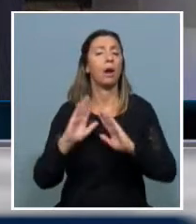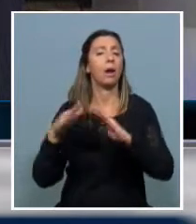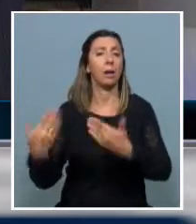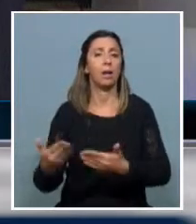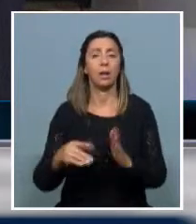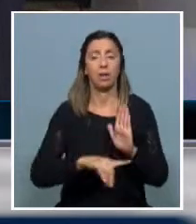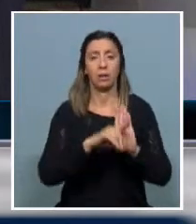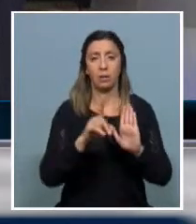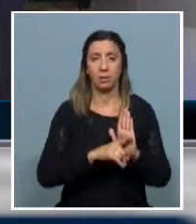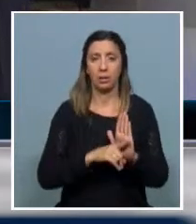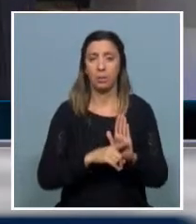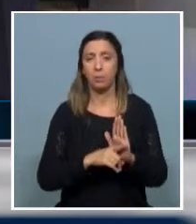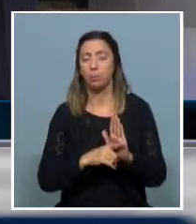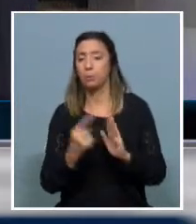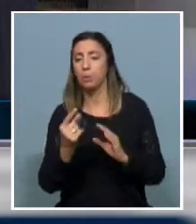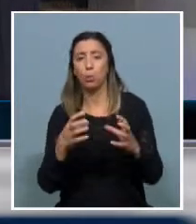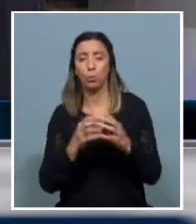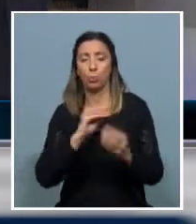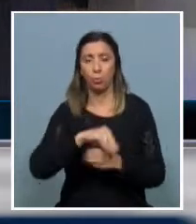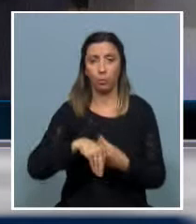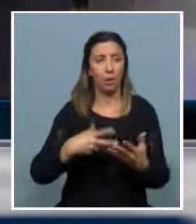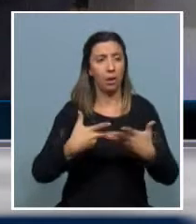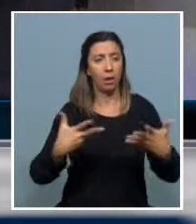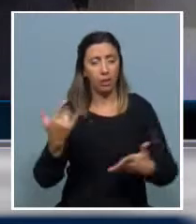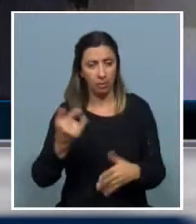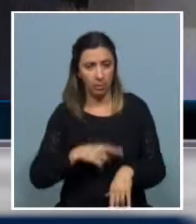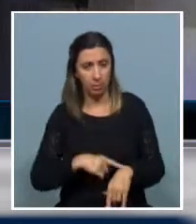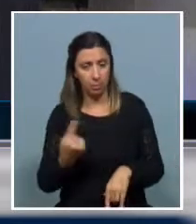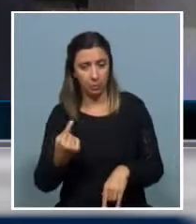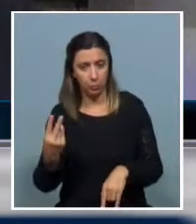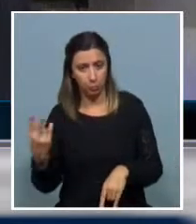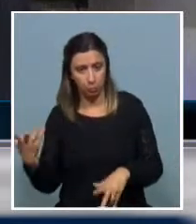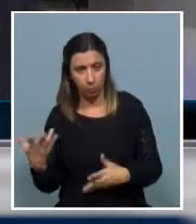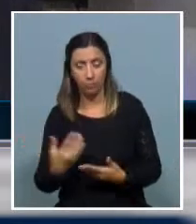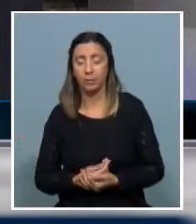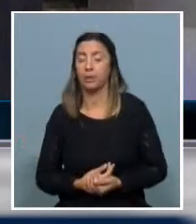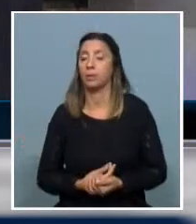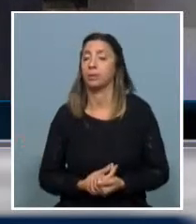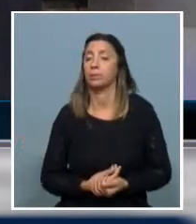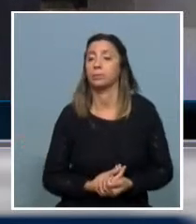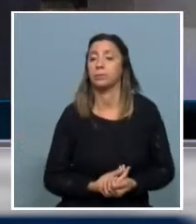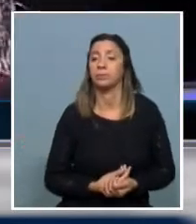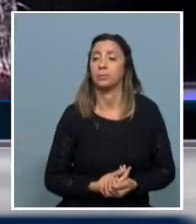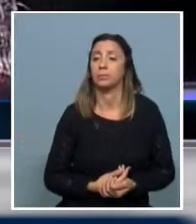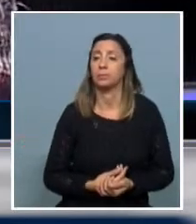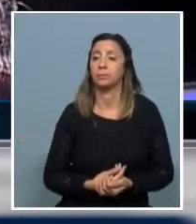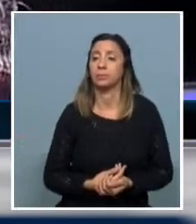gente de La Punta? ¿Hay prioridad para grupos familiares grandes? Las prioridades, insisto, las